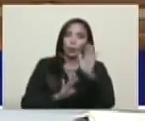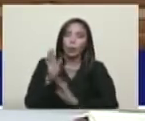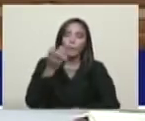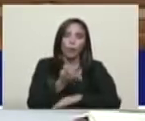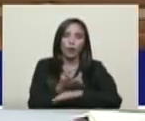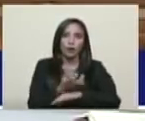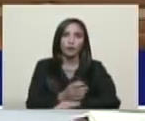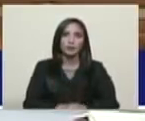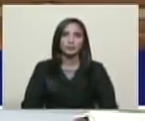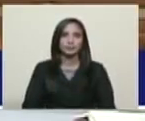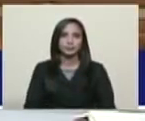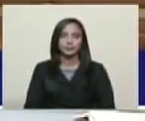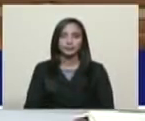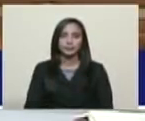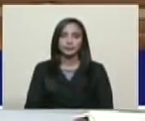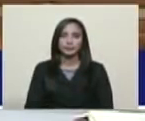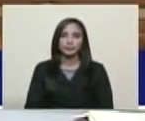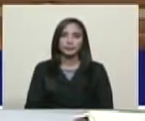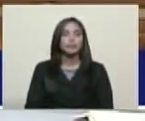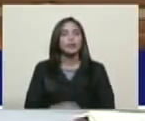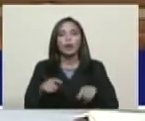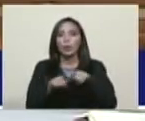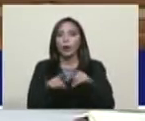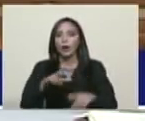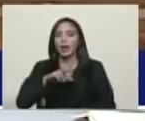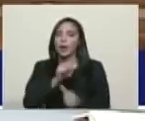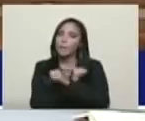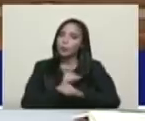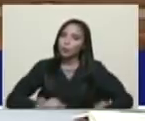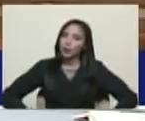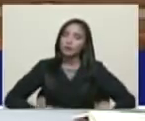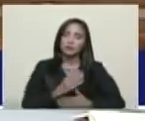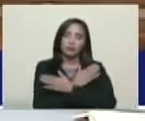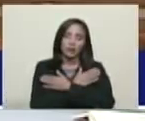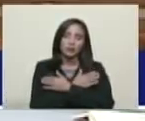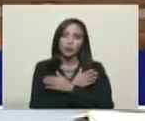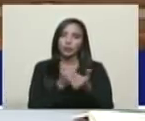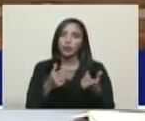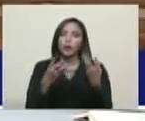Monagas. Igualmente Portuguesa, felicito a Portuguesa,